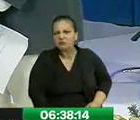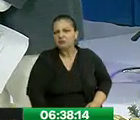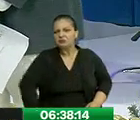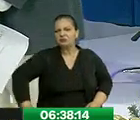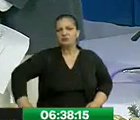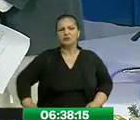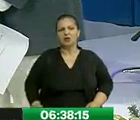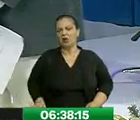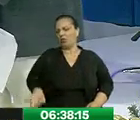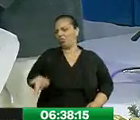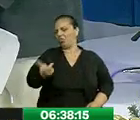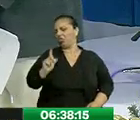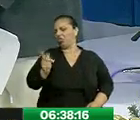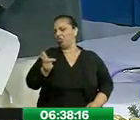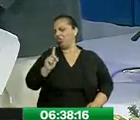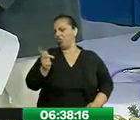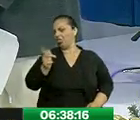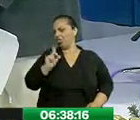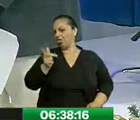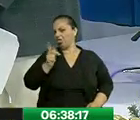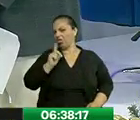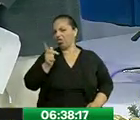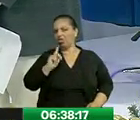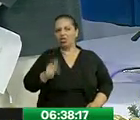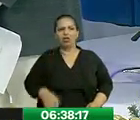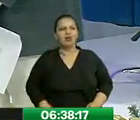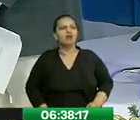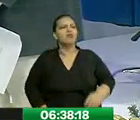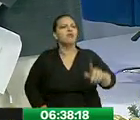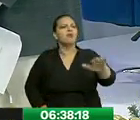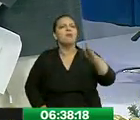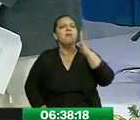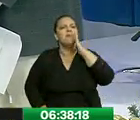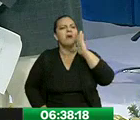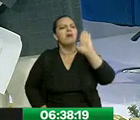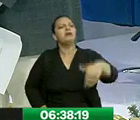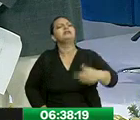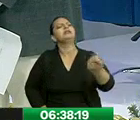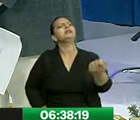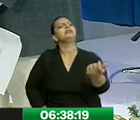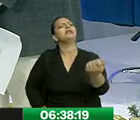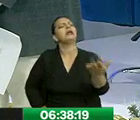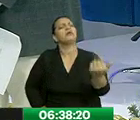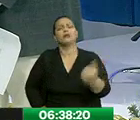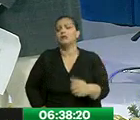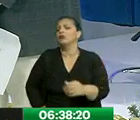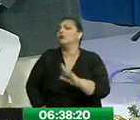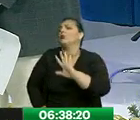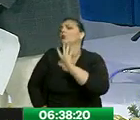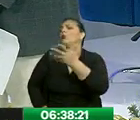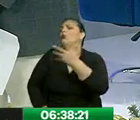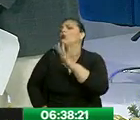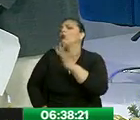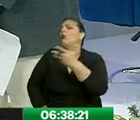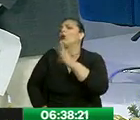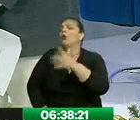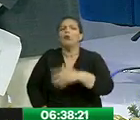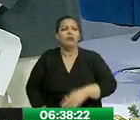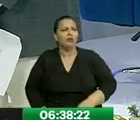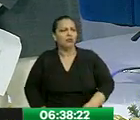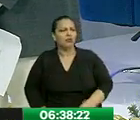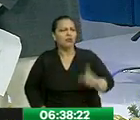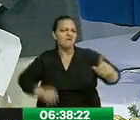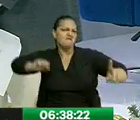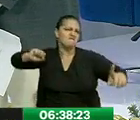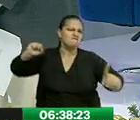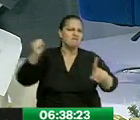devuélveme. O le van los $20. Esto, mamá, a mí que sí que esto. Ajá. Cuando ya se emplutan, ya se rayan. Dame mi plata. Devuélveme. Pero tú me lo